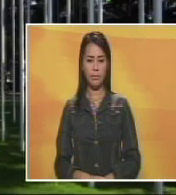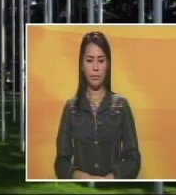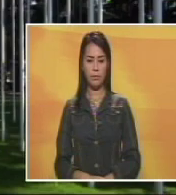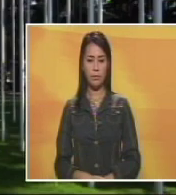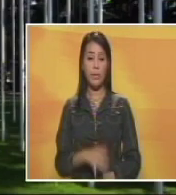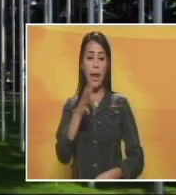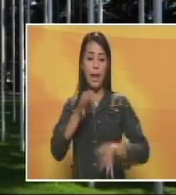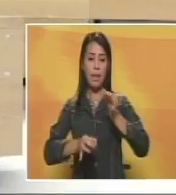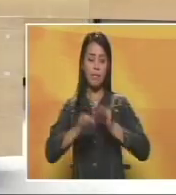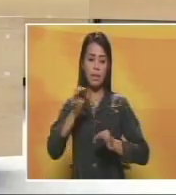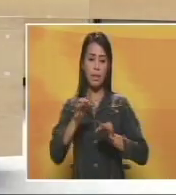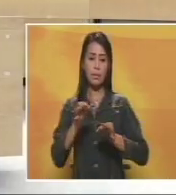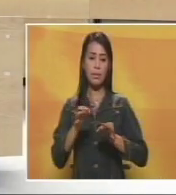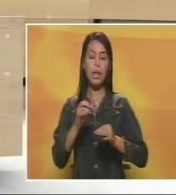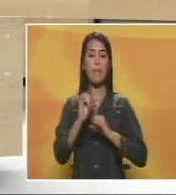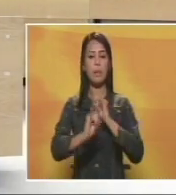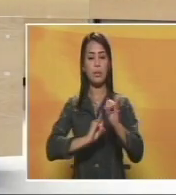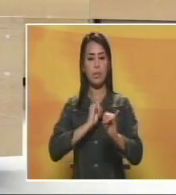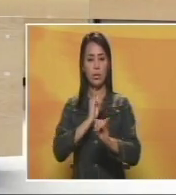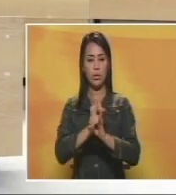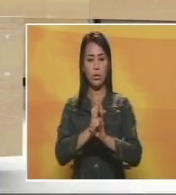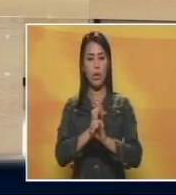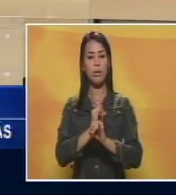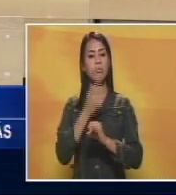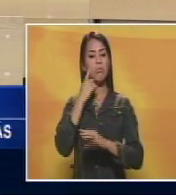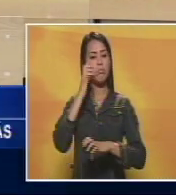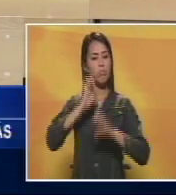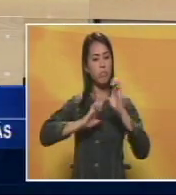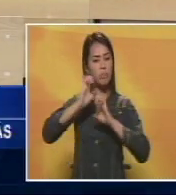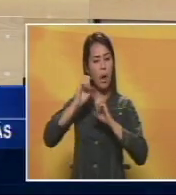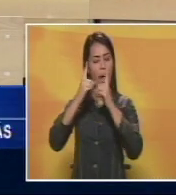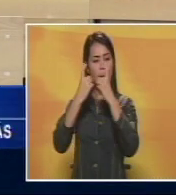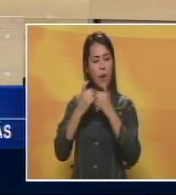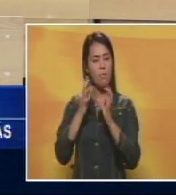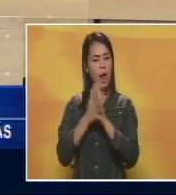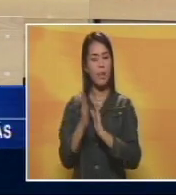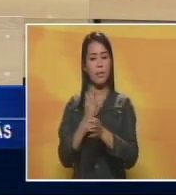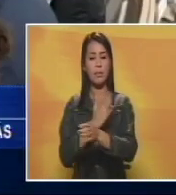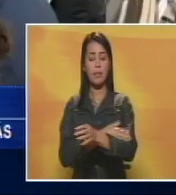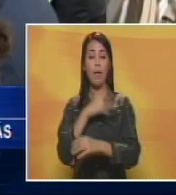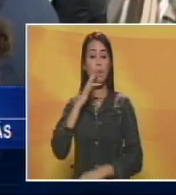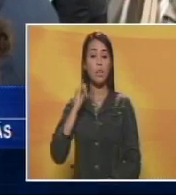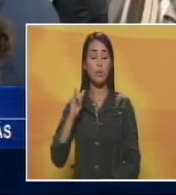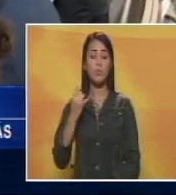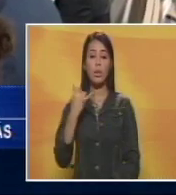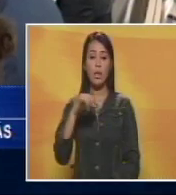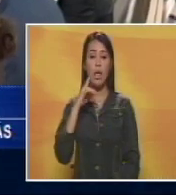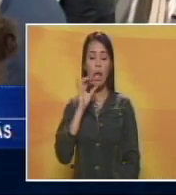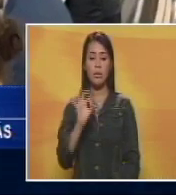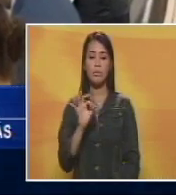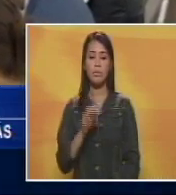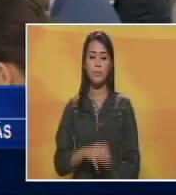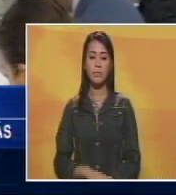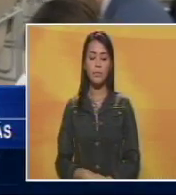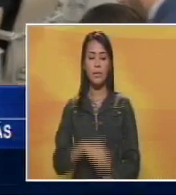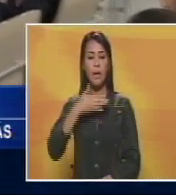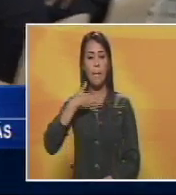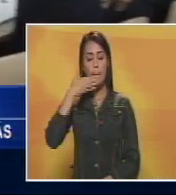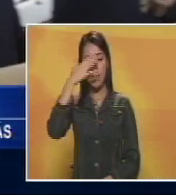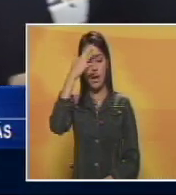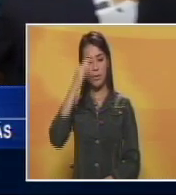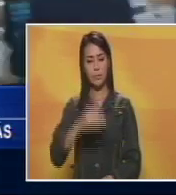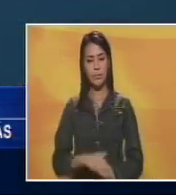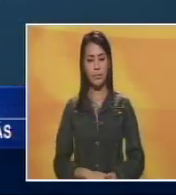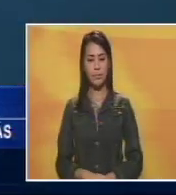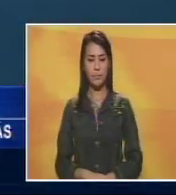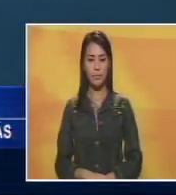La Fiscalía de la Corte Penal Internacional realizará un examen preliminar sobre las denuncias de crímenes contra la minoría musulmana